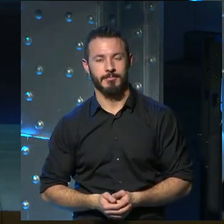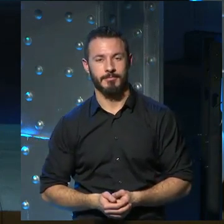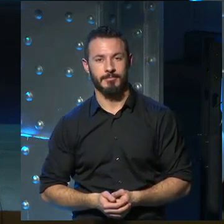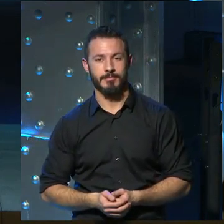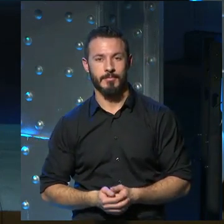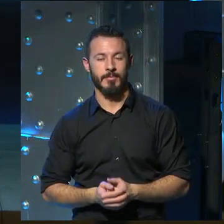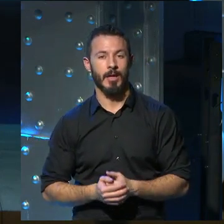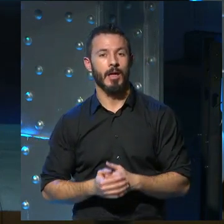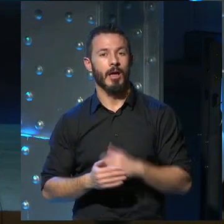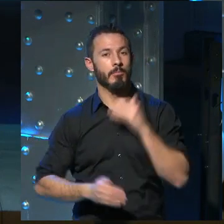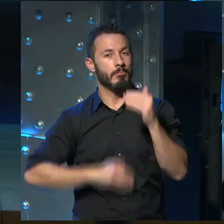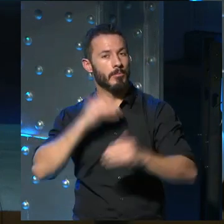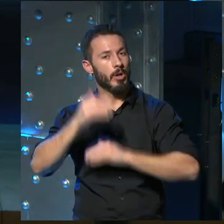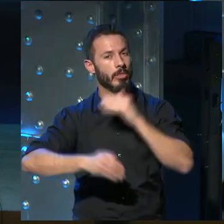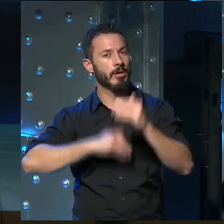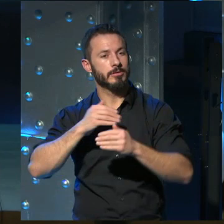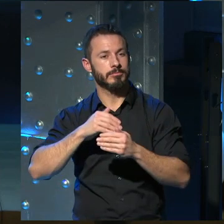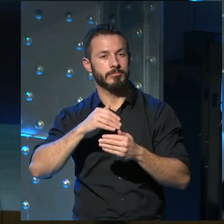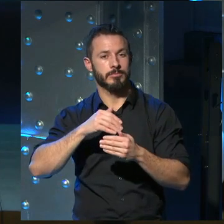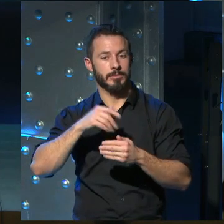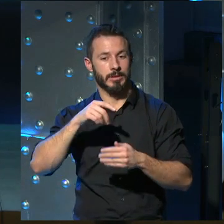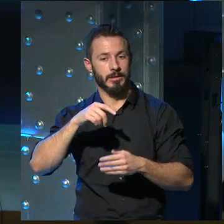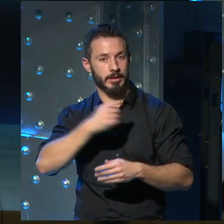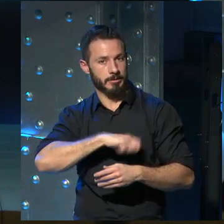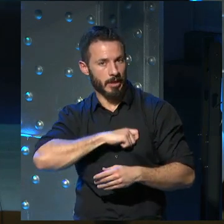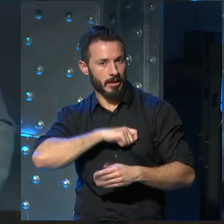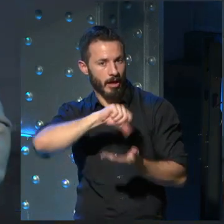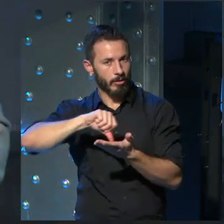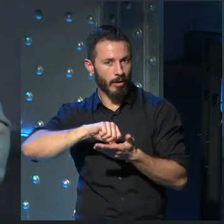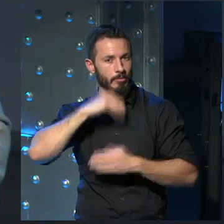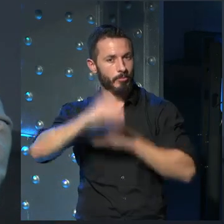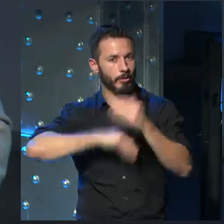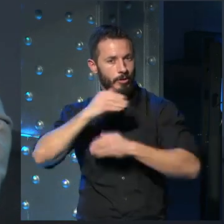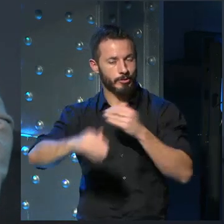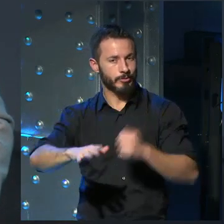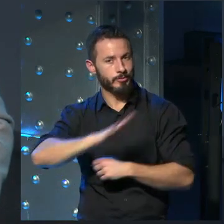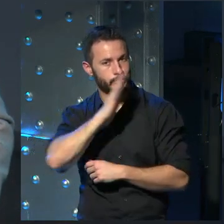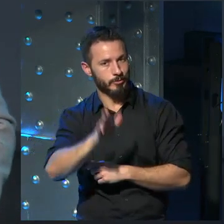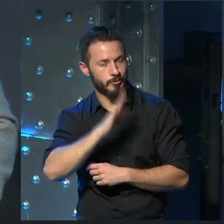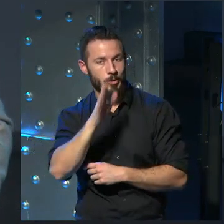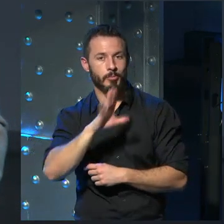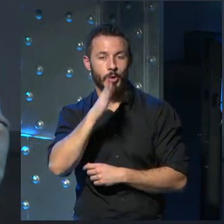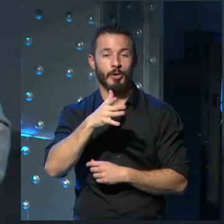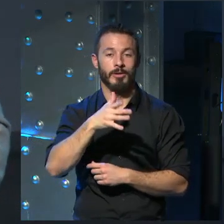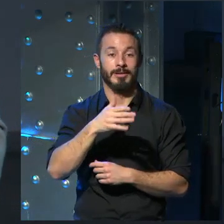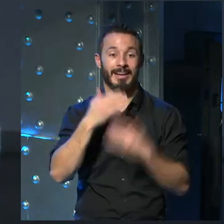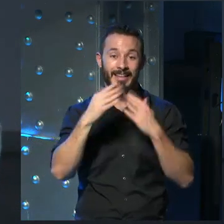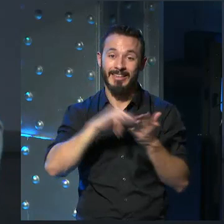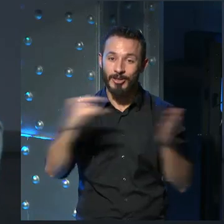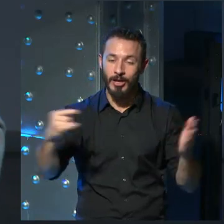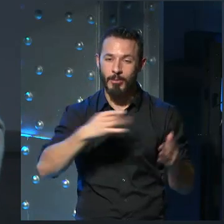El proceso que han seguido las ciudades en España es un proceso apasionante, ¿no? Porque las posibilidades y las oportunidades que da la